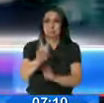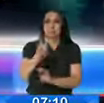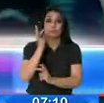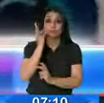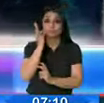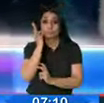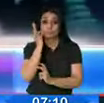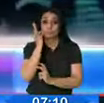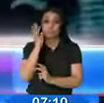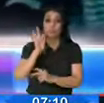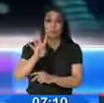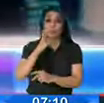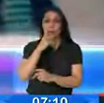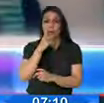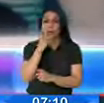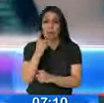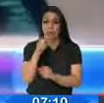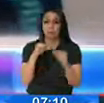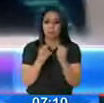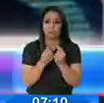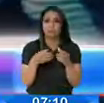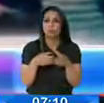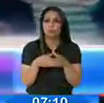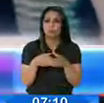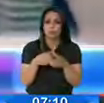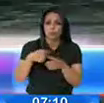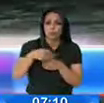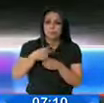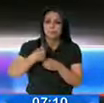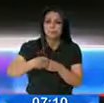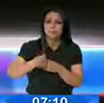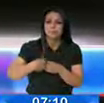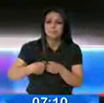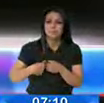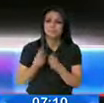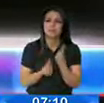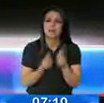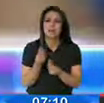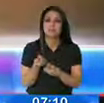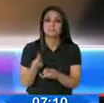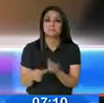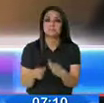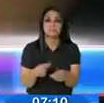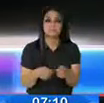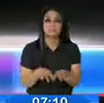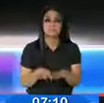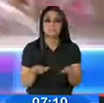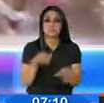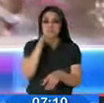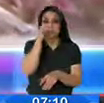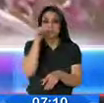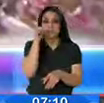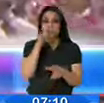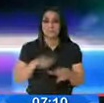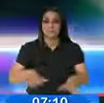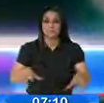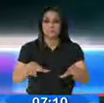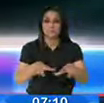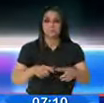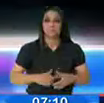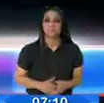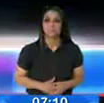y cuatro hombres considerados como parte de una organización dedicada al expendio de sustancias sujetas a fiscalización.